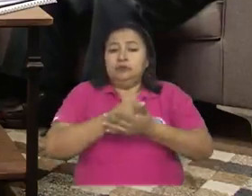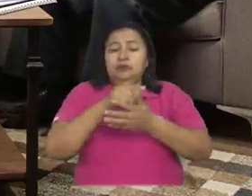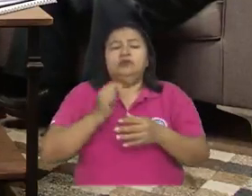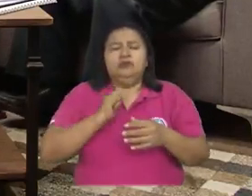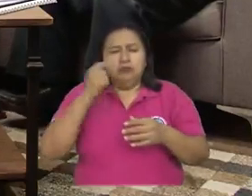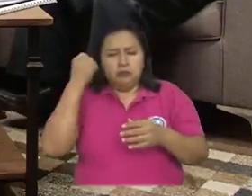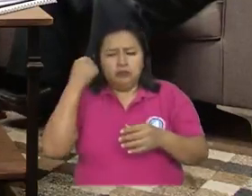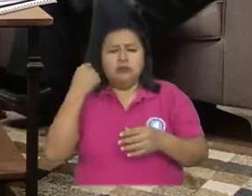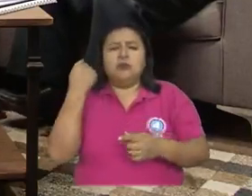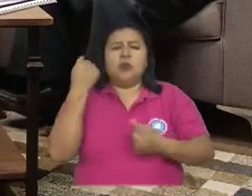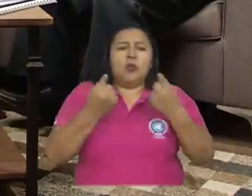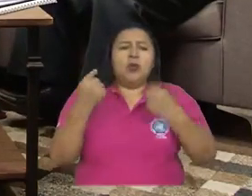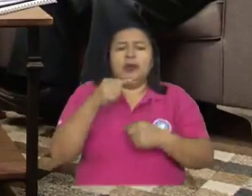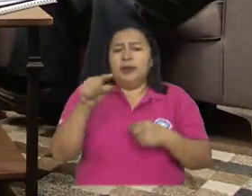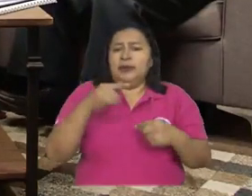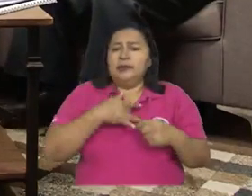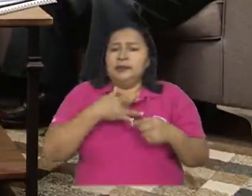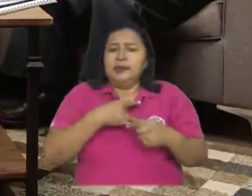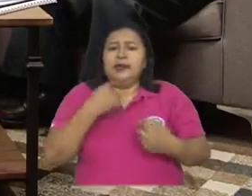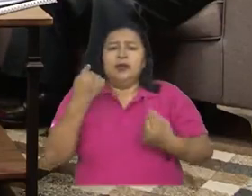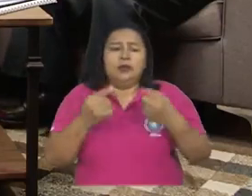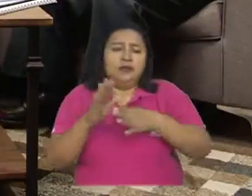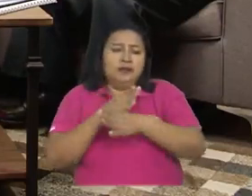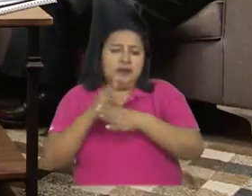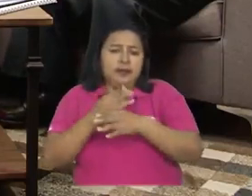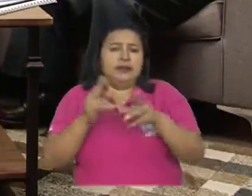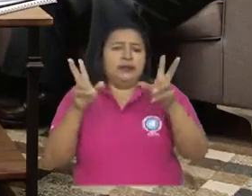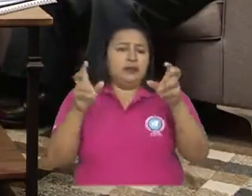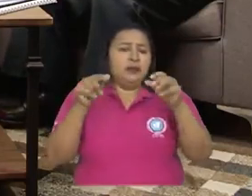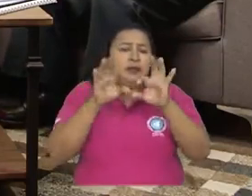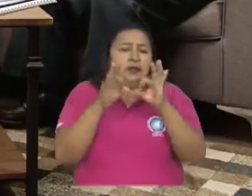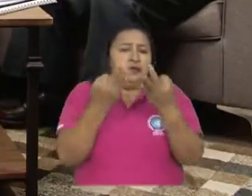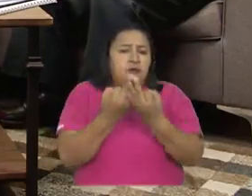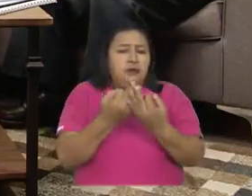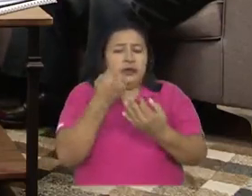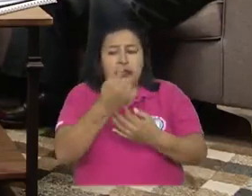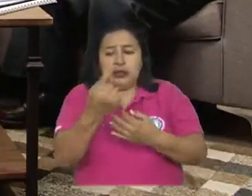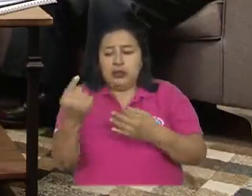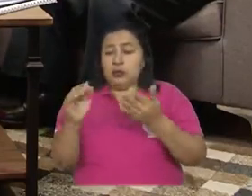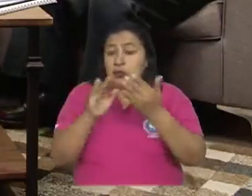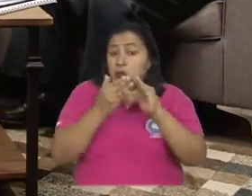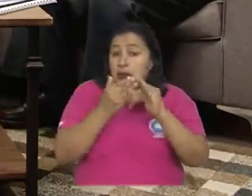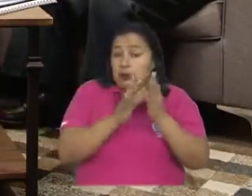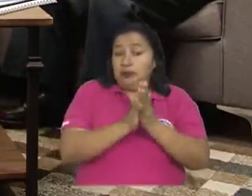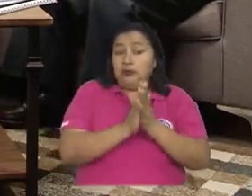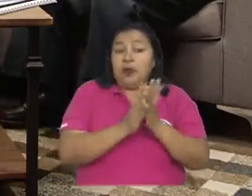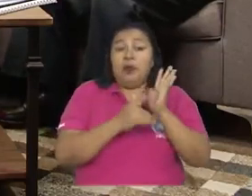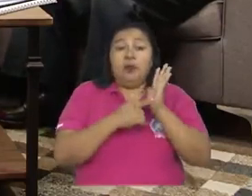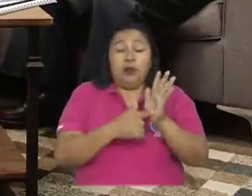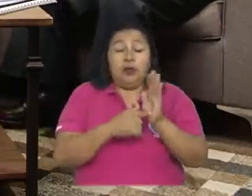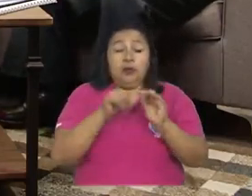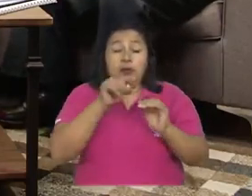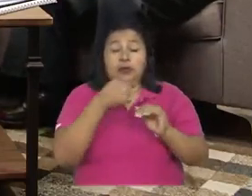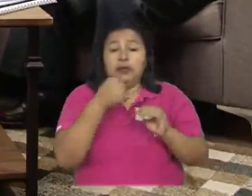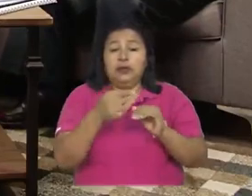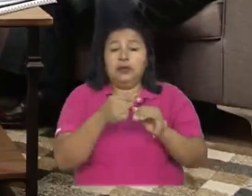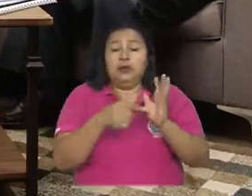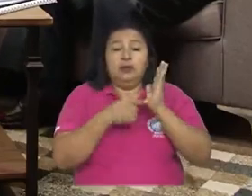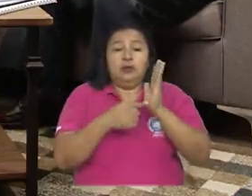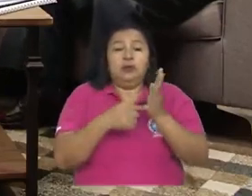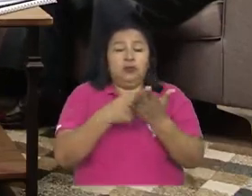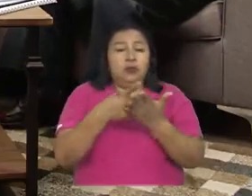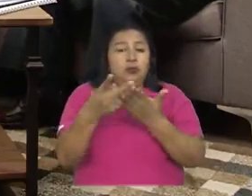cuenta de cada una de las realidades en los diferentes temas de las familias en cada uno de los barrios. por ejemplo, pusiste este de ejemplo ese